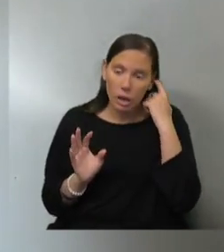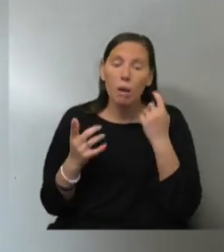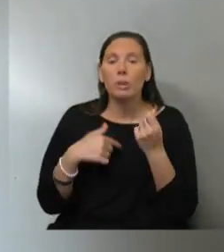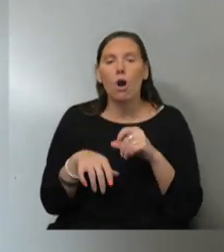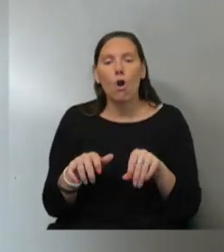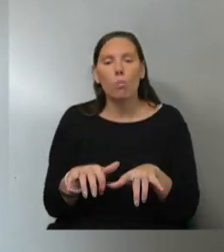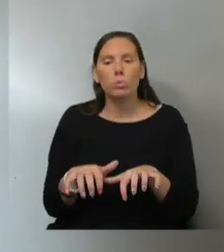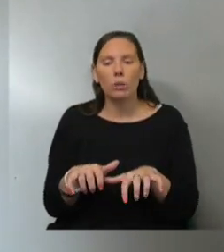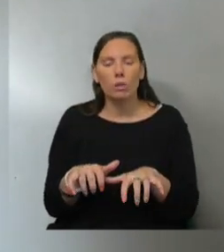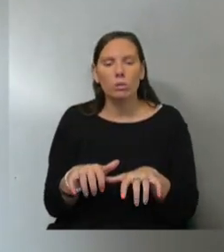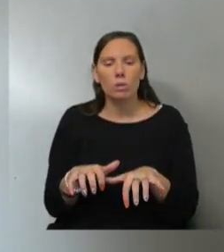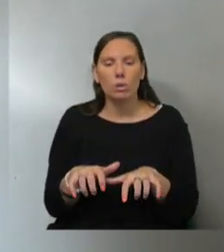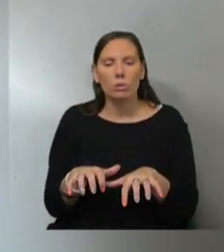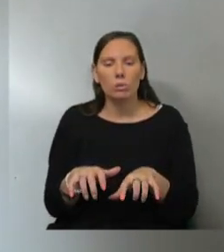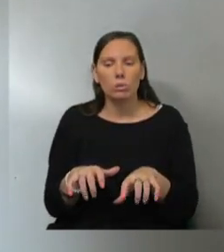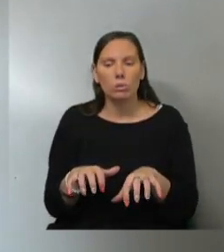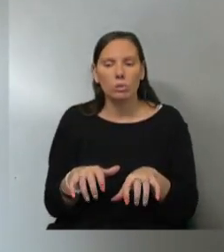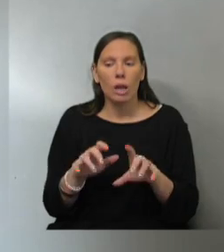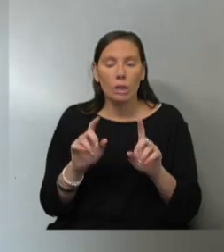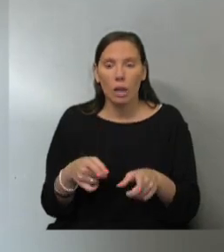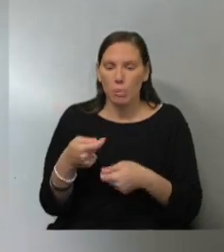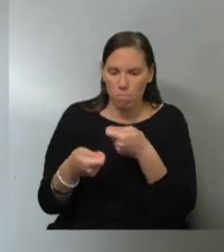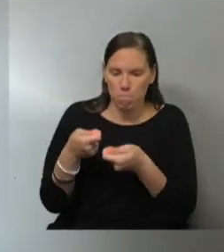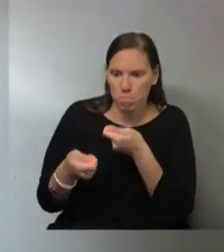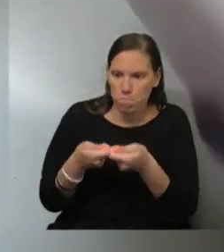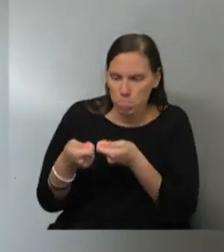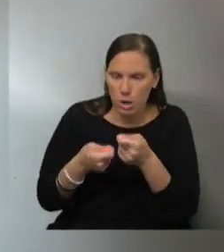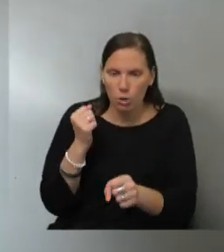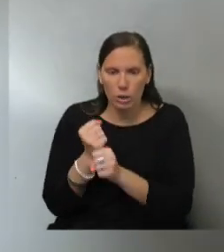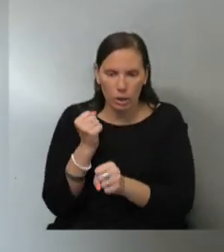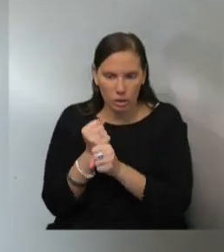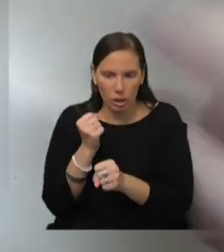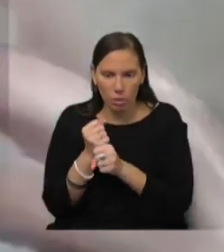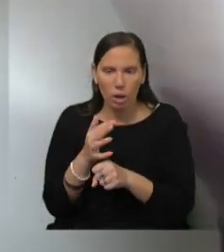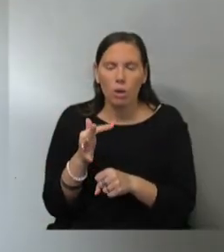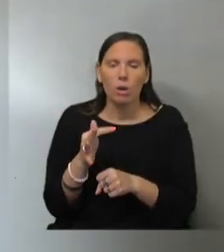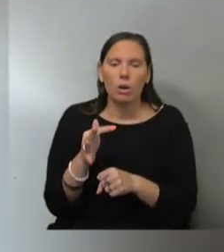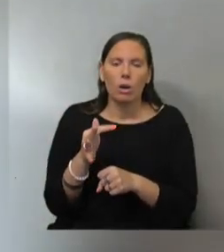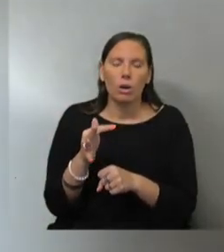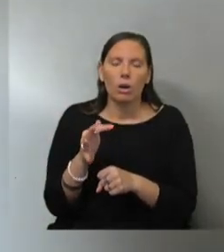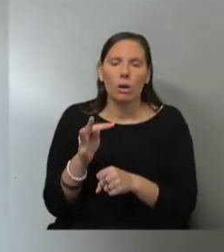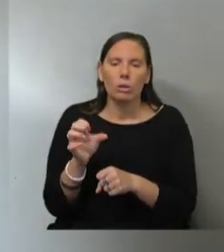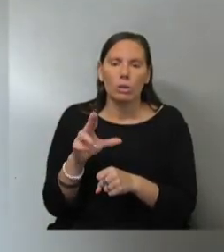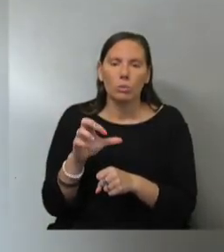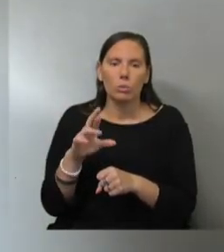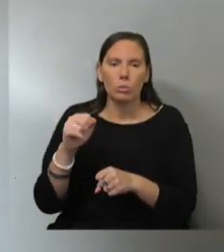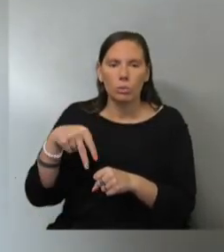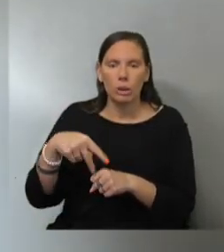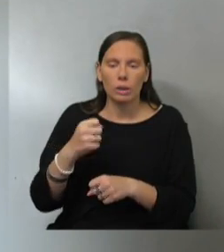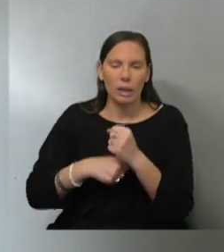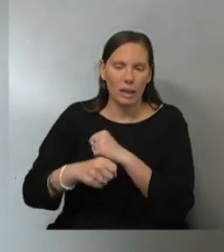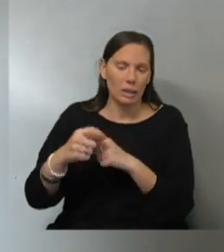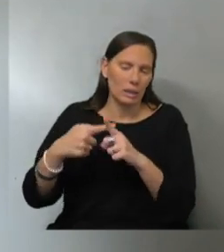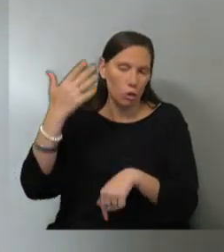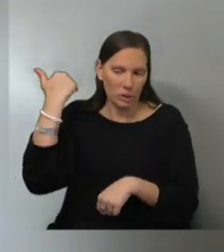computación también eh aporta muchísimo ahí con los trabajos de turing del año del siglo pasado eh eh